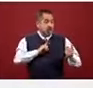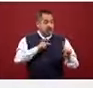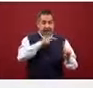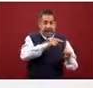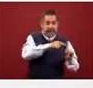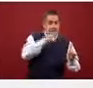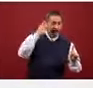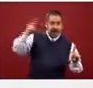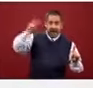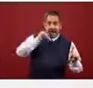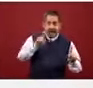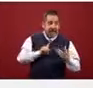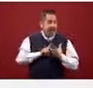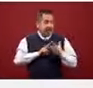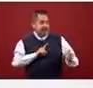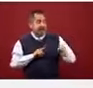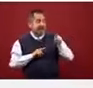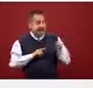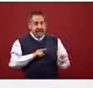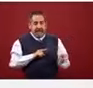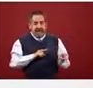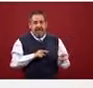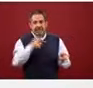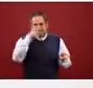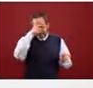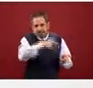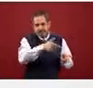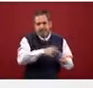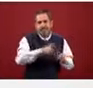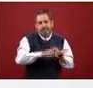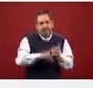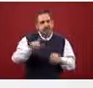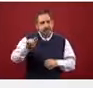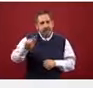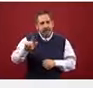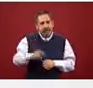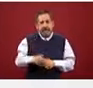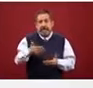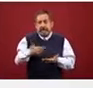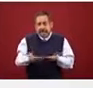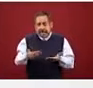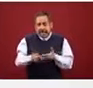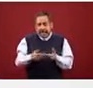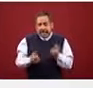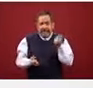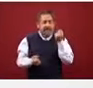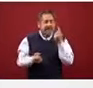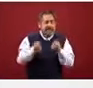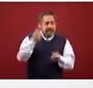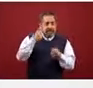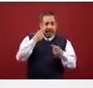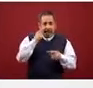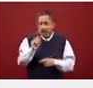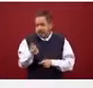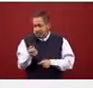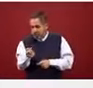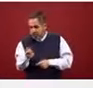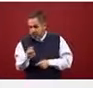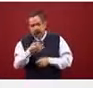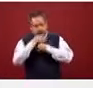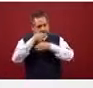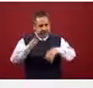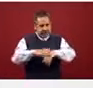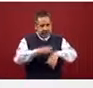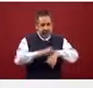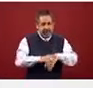había viajado. Y lo que empezamos a encontrar, pero lo queremos anunciar muy tempranamente, desde que la proporción es muy pequeña,